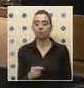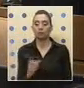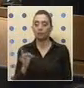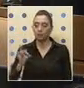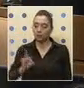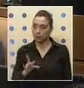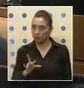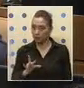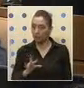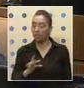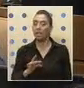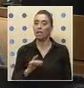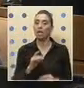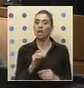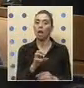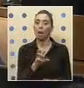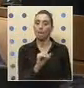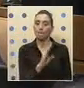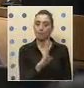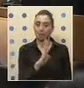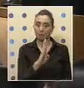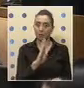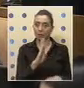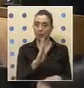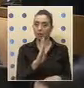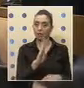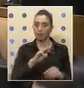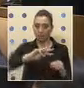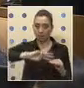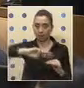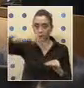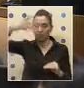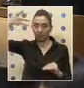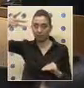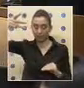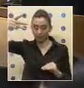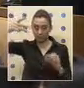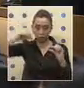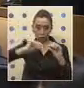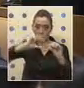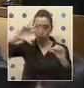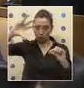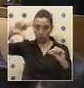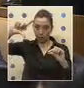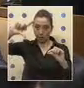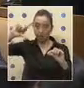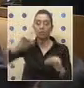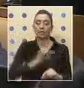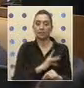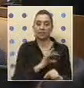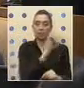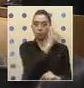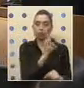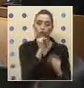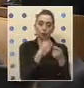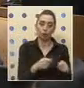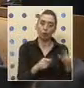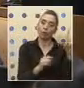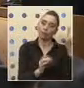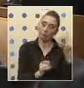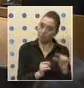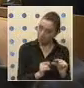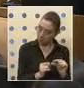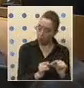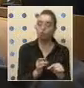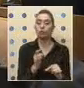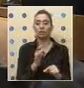ha triplicado su Producto Interno Bruto. Es cierto que Chile ha bajado su tasa de pobreza. Es cierto que Chile también